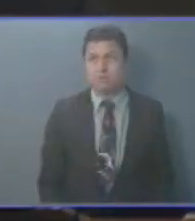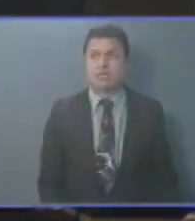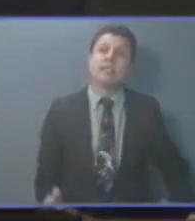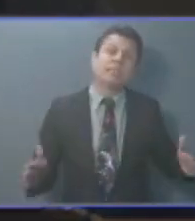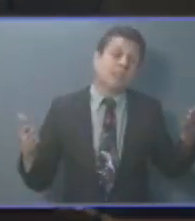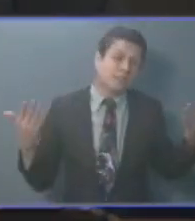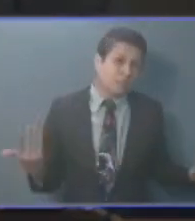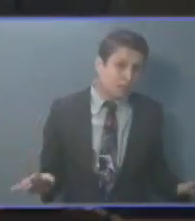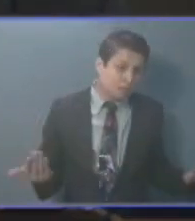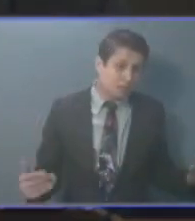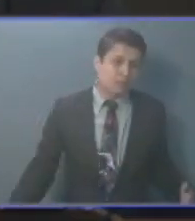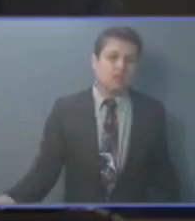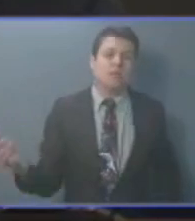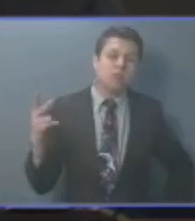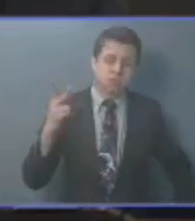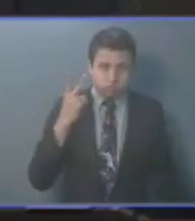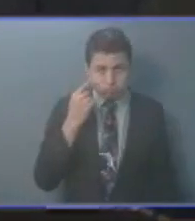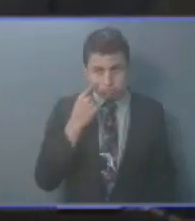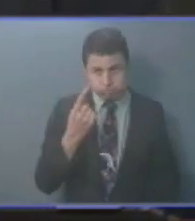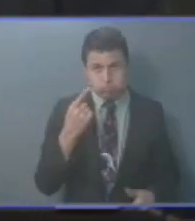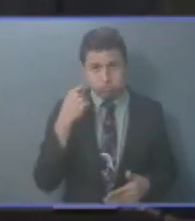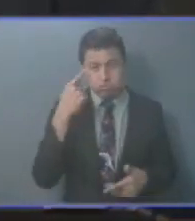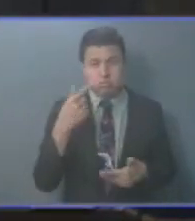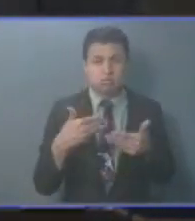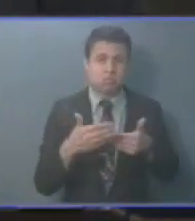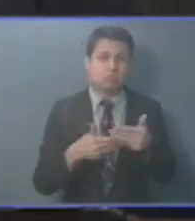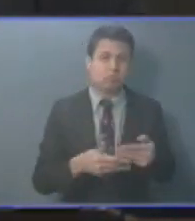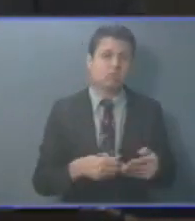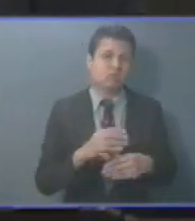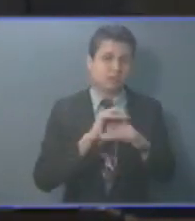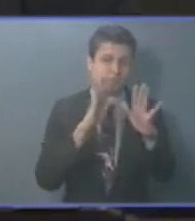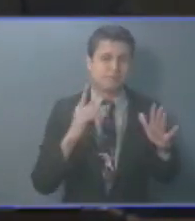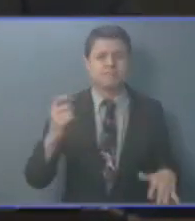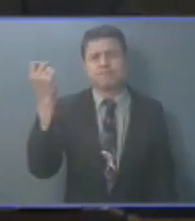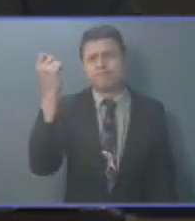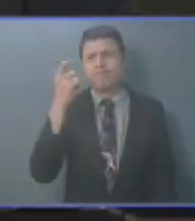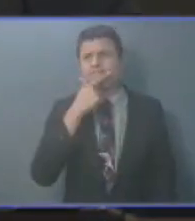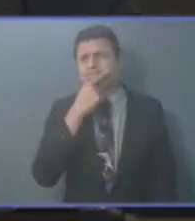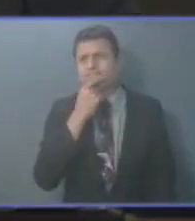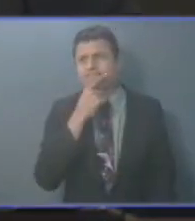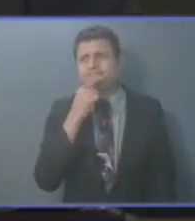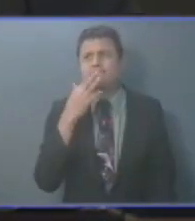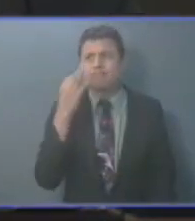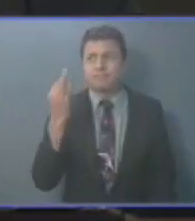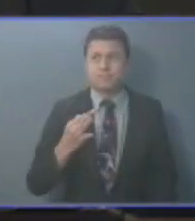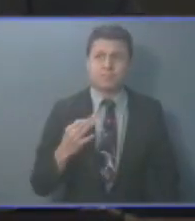Entonces, en aras de la transparencia, es interesante de verdad que